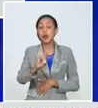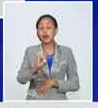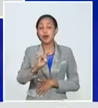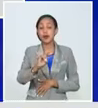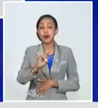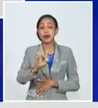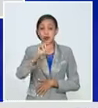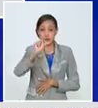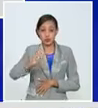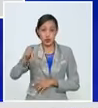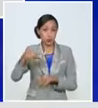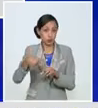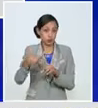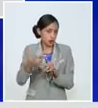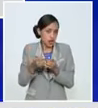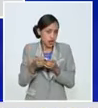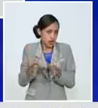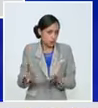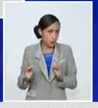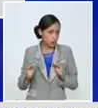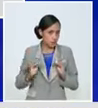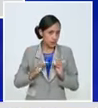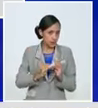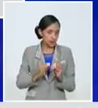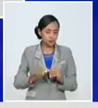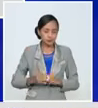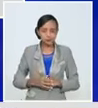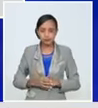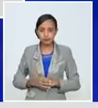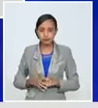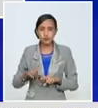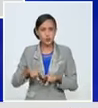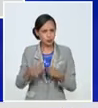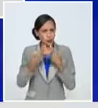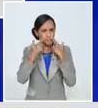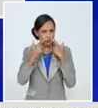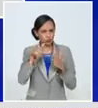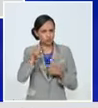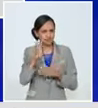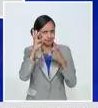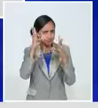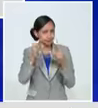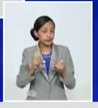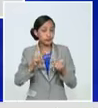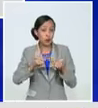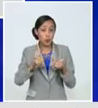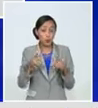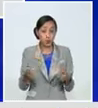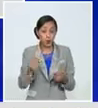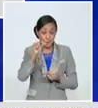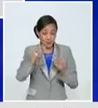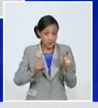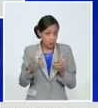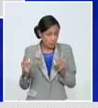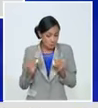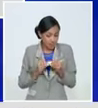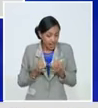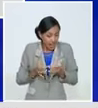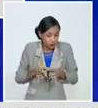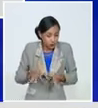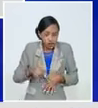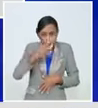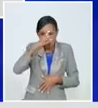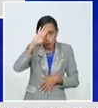autóctonos. ¿Y por qué le doy la importancia, no? Porque realmente el caso autóctono nos habla de